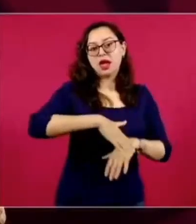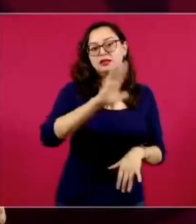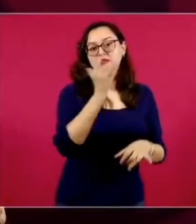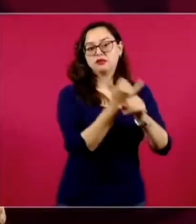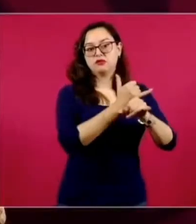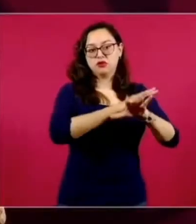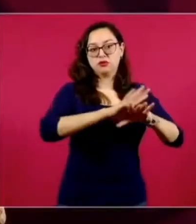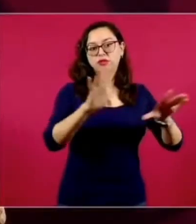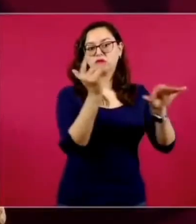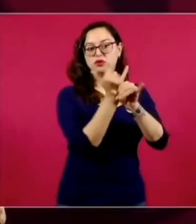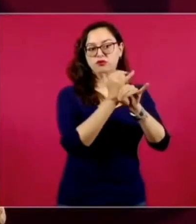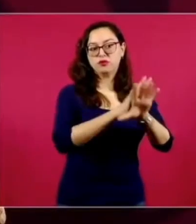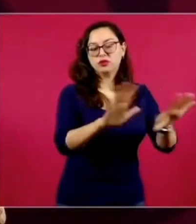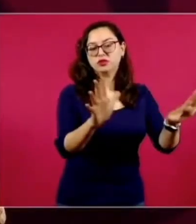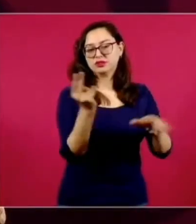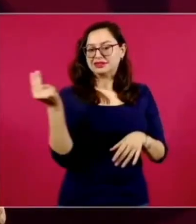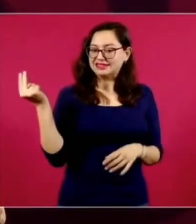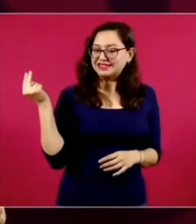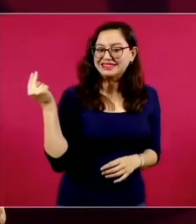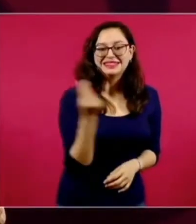han crecido mucho,